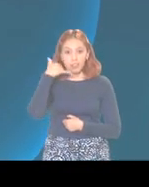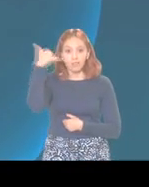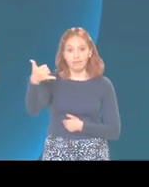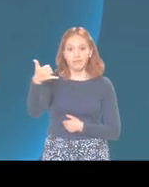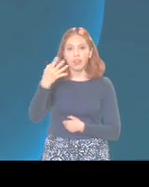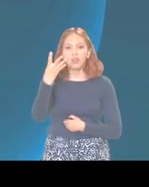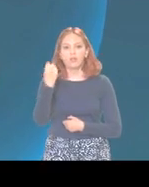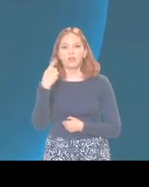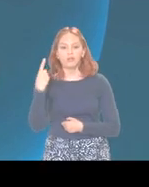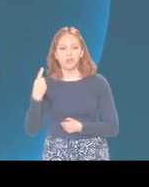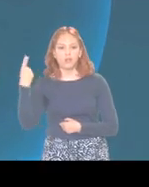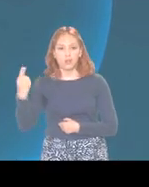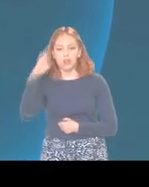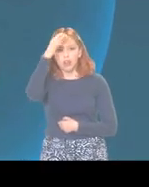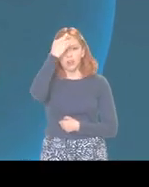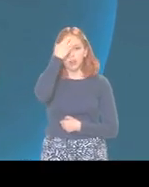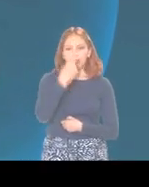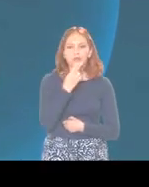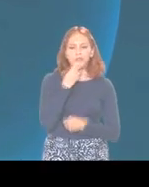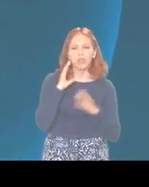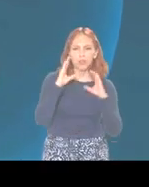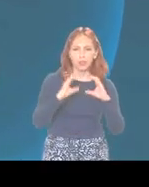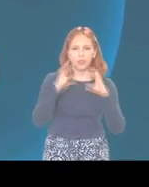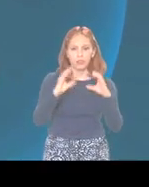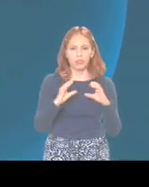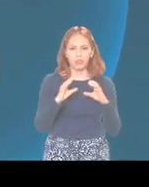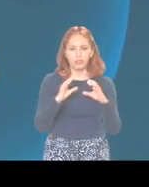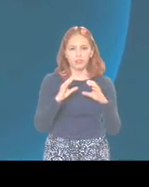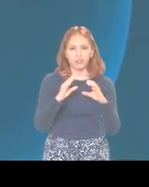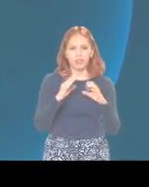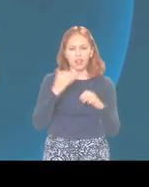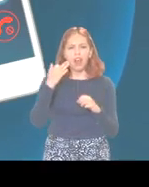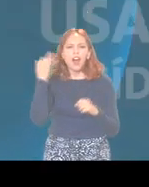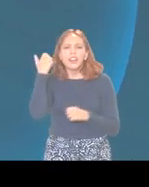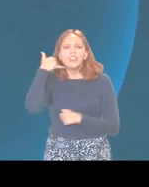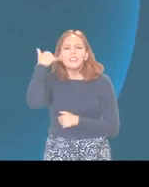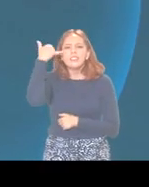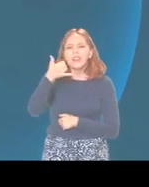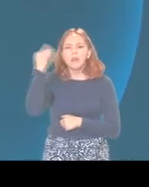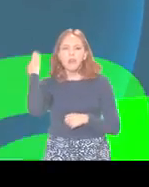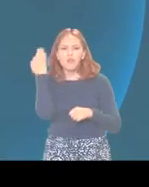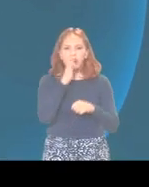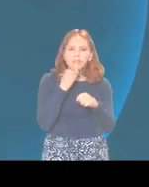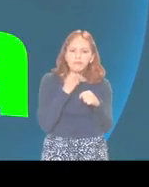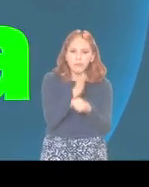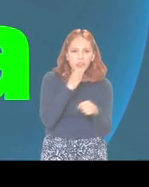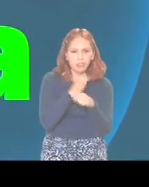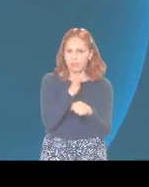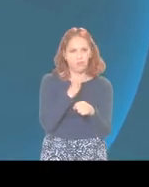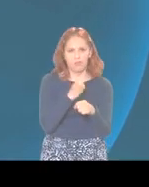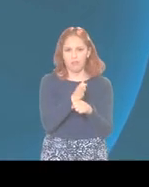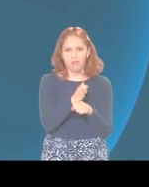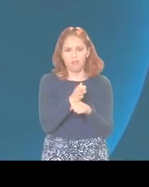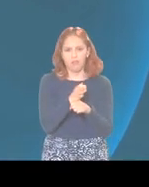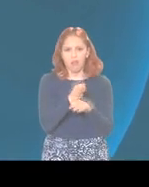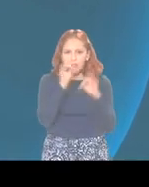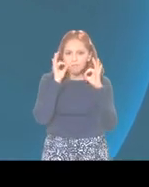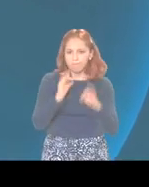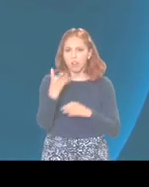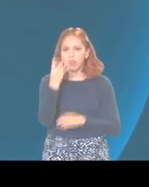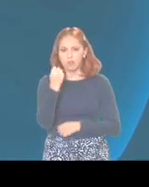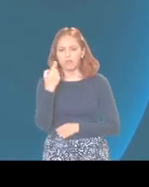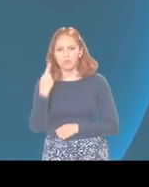marca al 911. Recuérdalo, úsalo, cuídalo. No hagas llamadas falsas o de broma. La efectividad